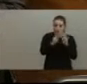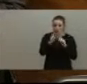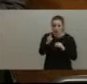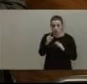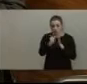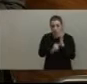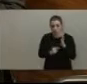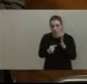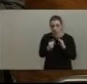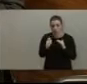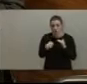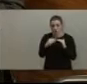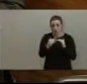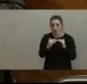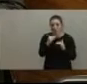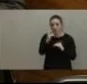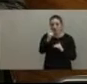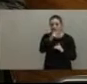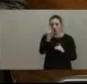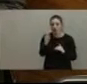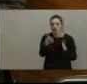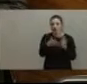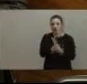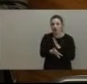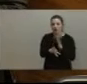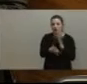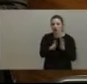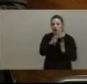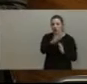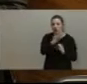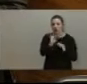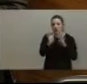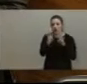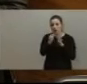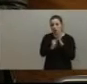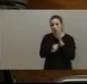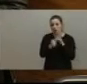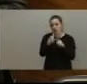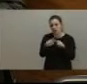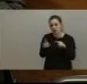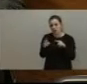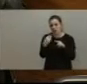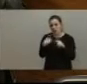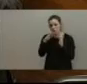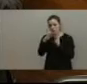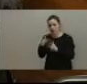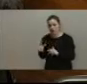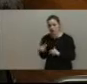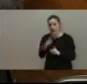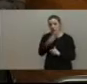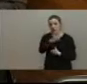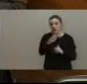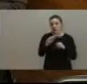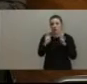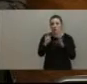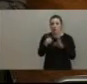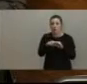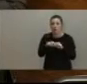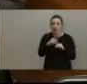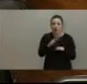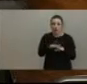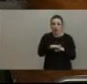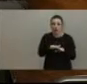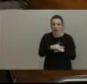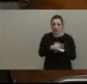100, que supone una distancia de 59 puntos en el ranking, de 59 puestos, perdón.